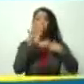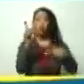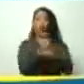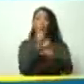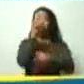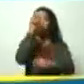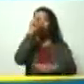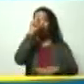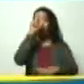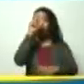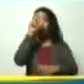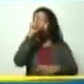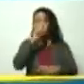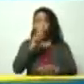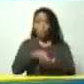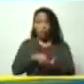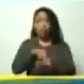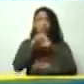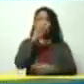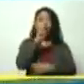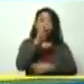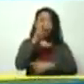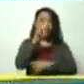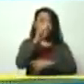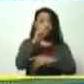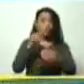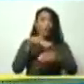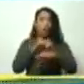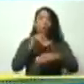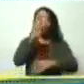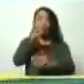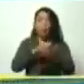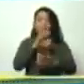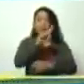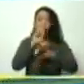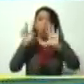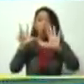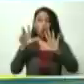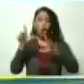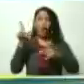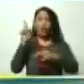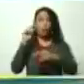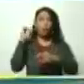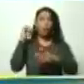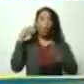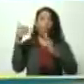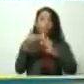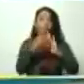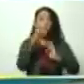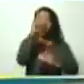el intento de imponer con disturbios de violencia un gobierno paralelo en Venezuela 2019